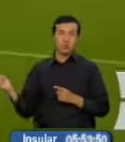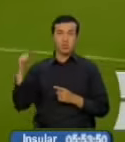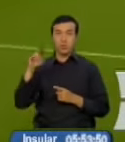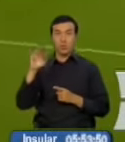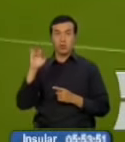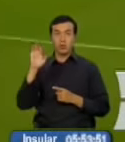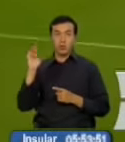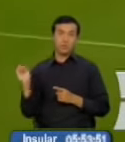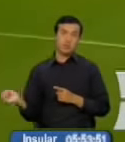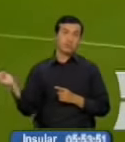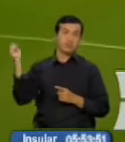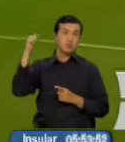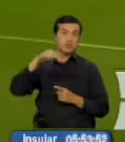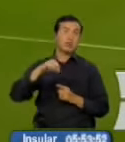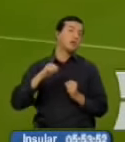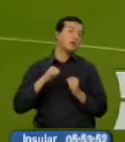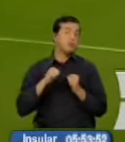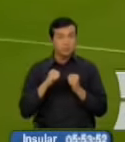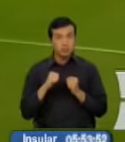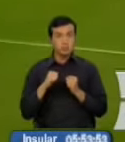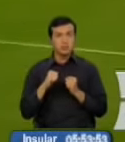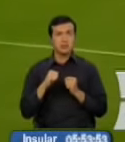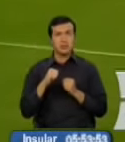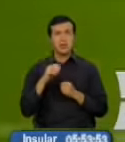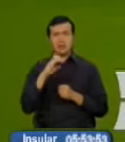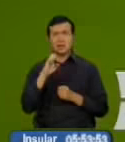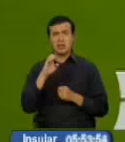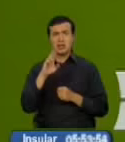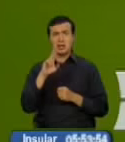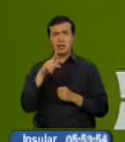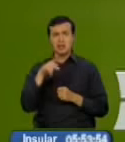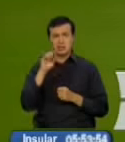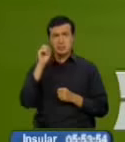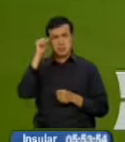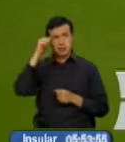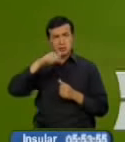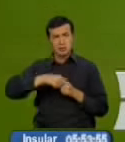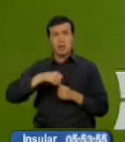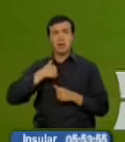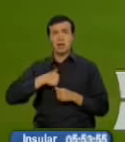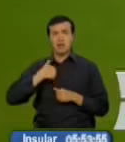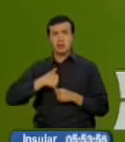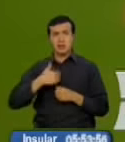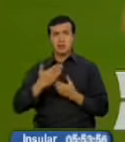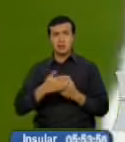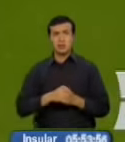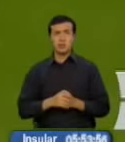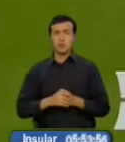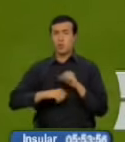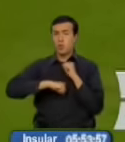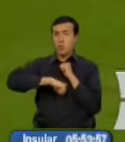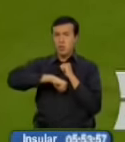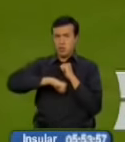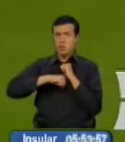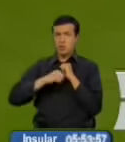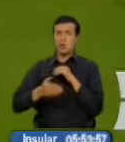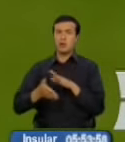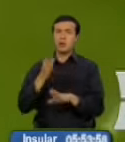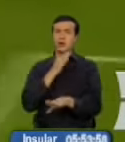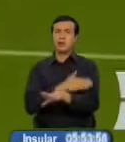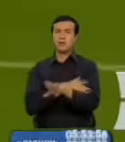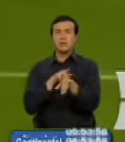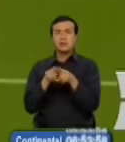Blanco, arriba, y el cabezazo. ¿Se acuerdan de Hernán Crespo? Ahí está. El argentino, goleador en aquella